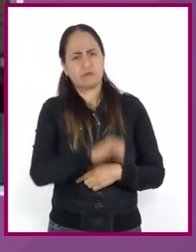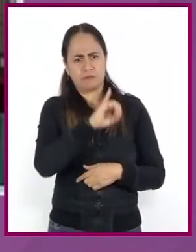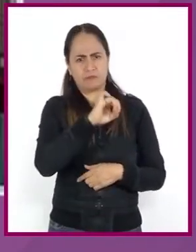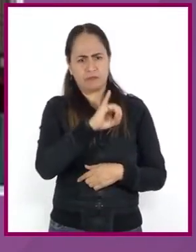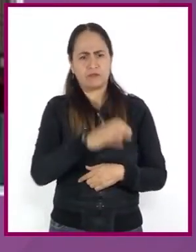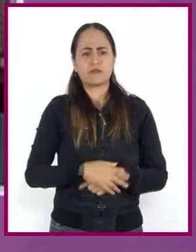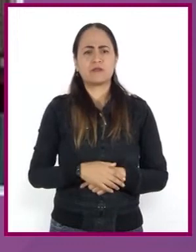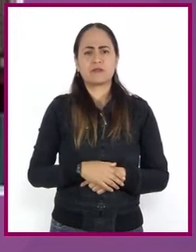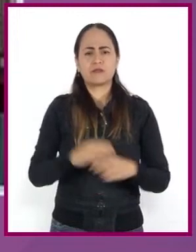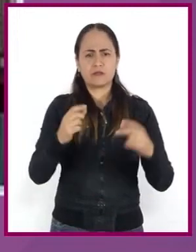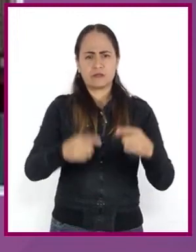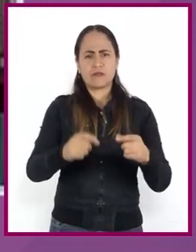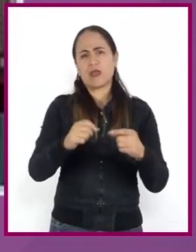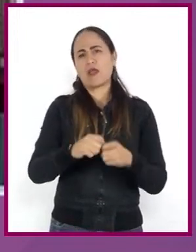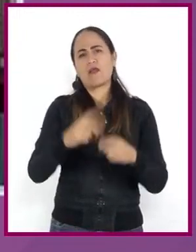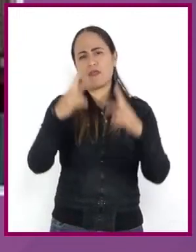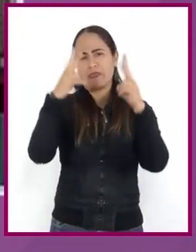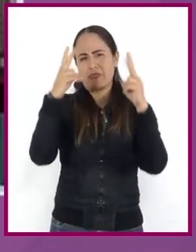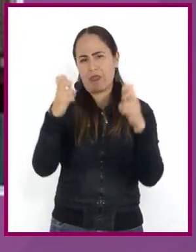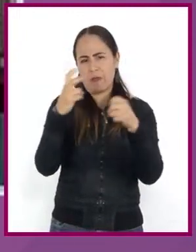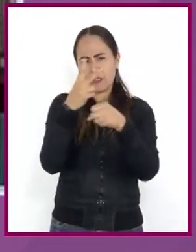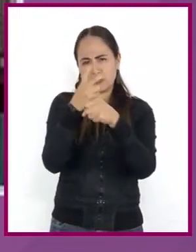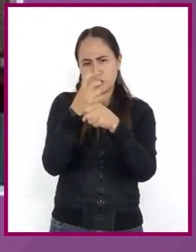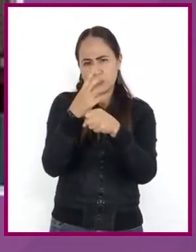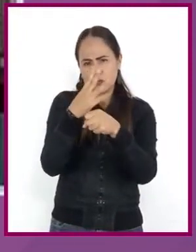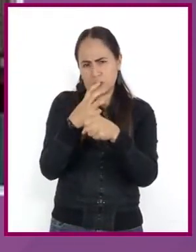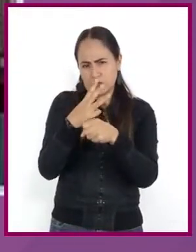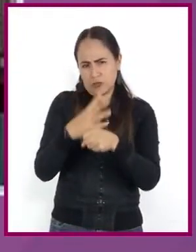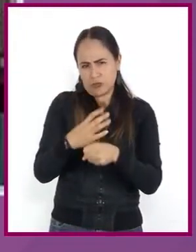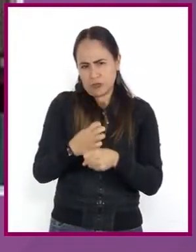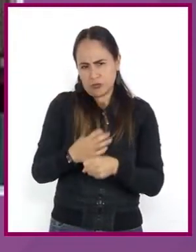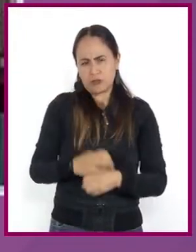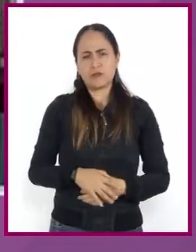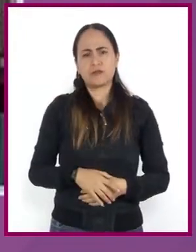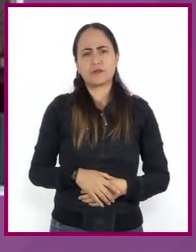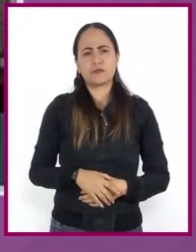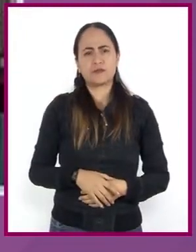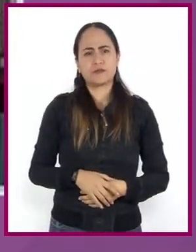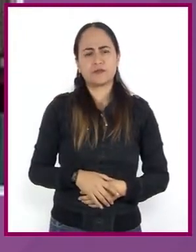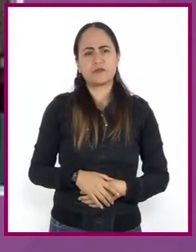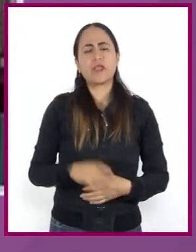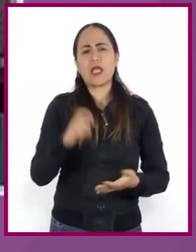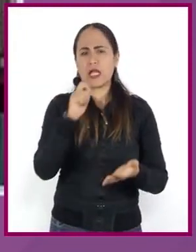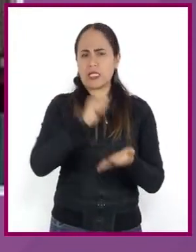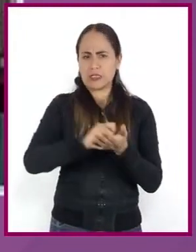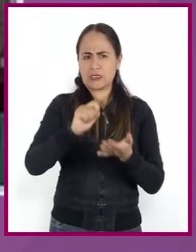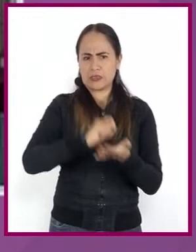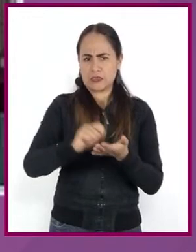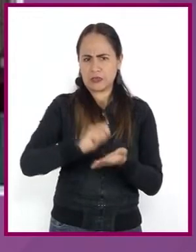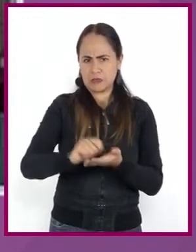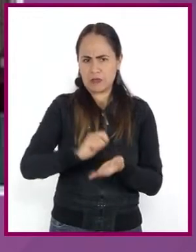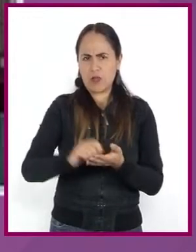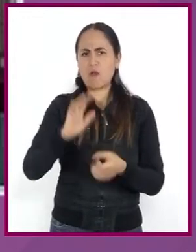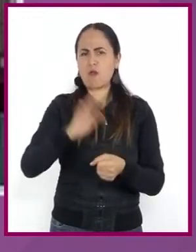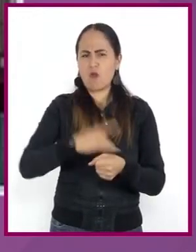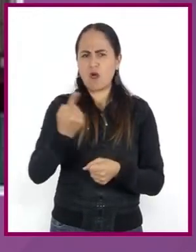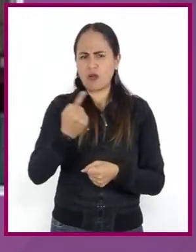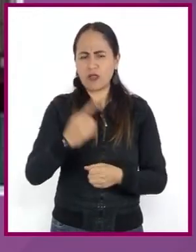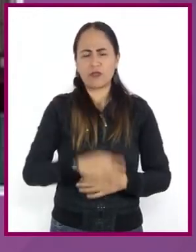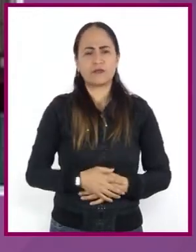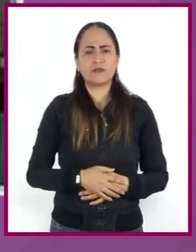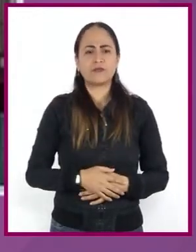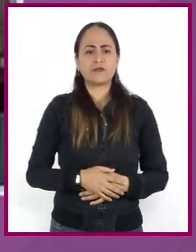Como subtítulos o enclausulados, desde luego, el objeto de la escritura a celebrarse